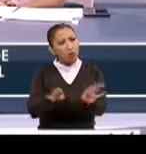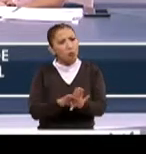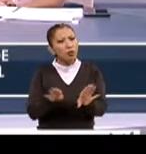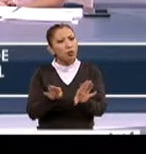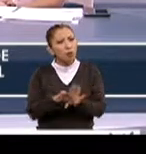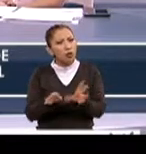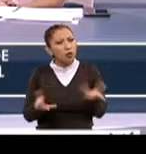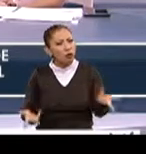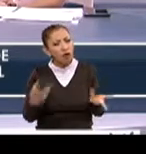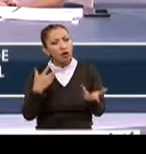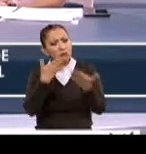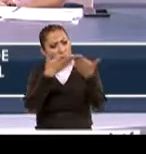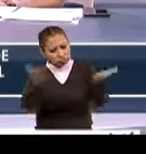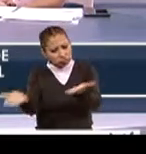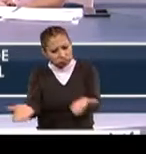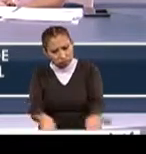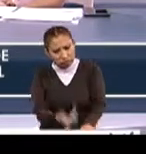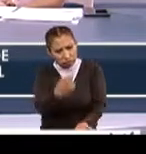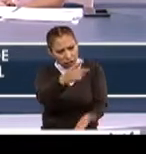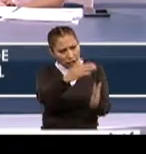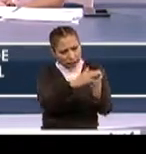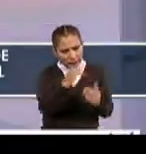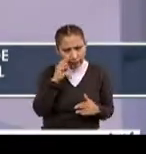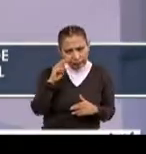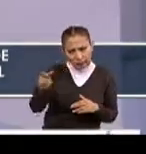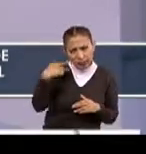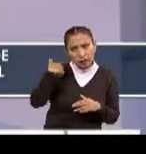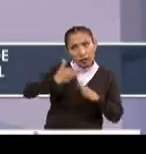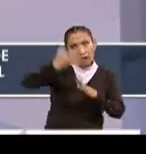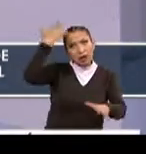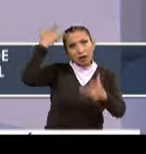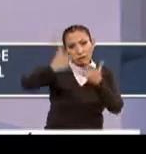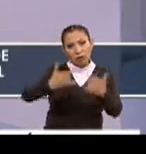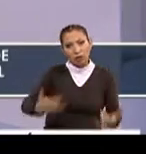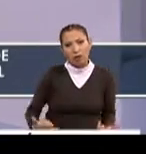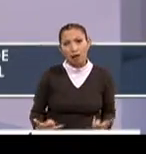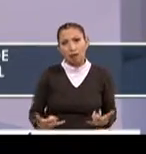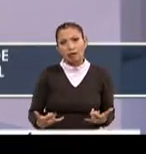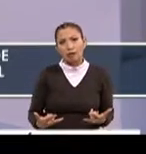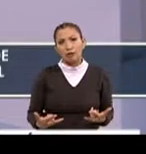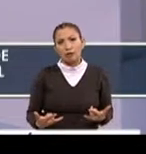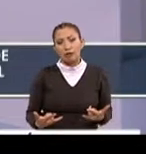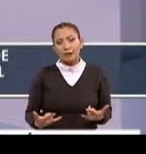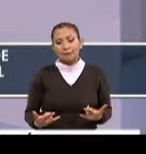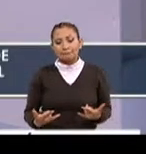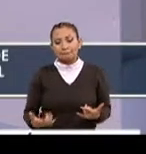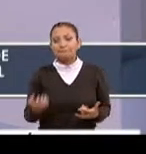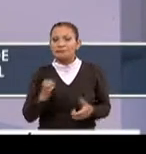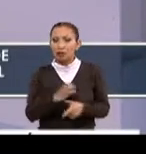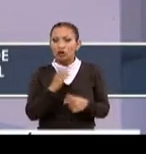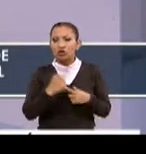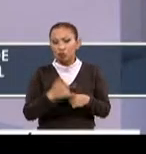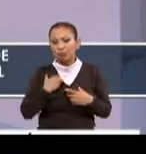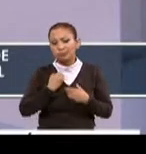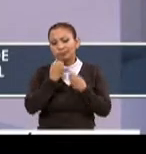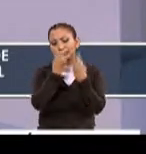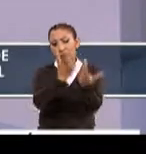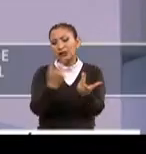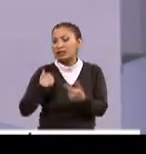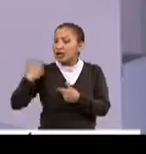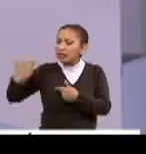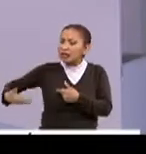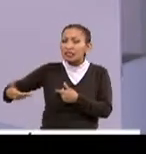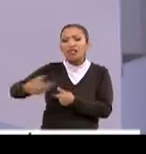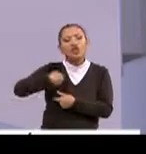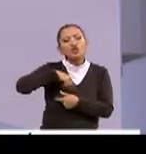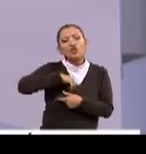que nos abrieran las puertas de sus casas y de su pasado de otra forma. Entonces les tuvimos que compartir un poco de quiénes